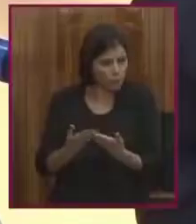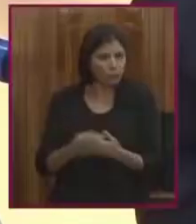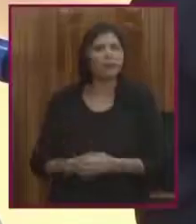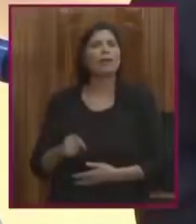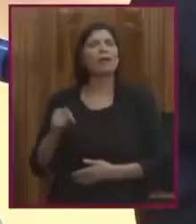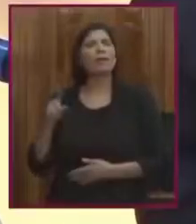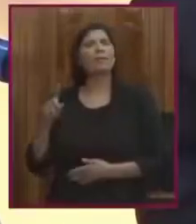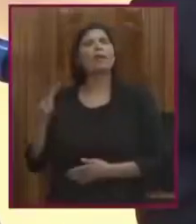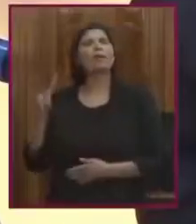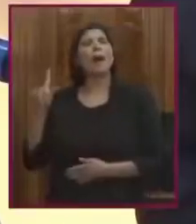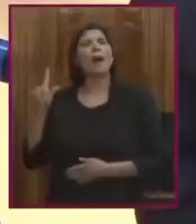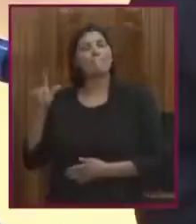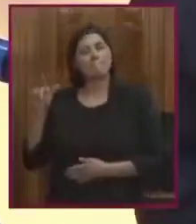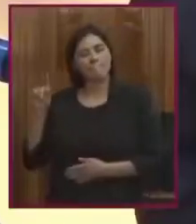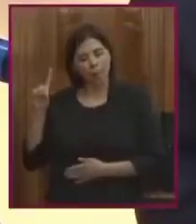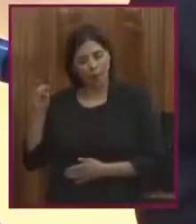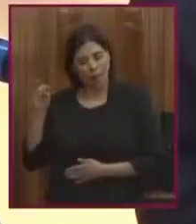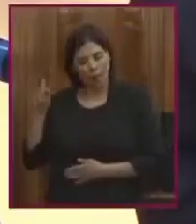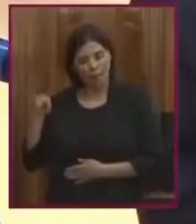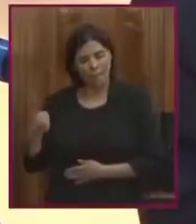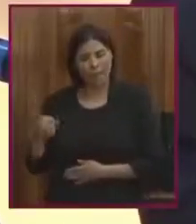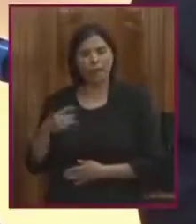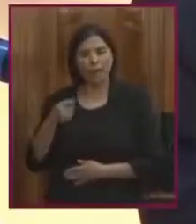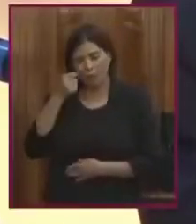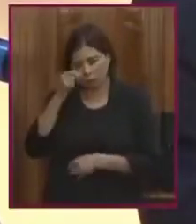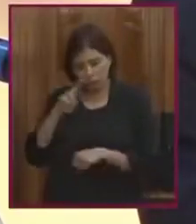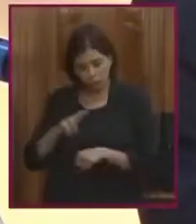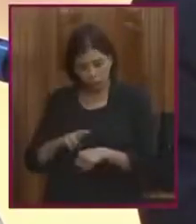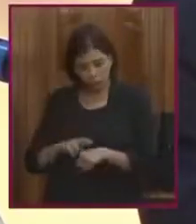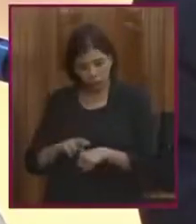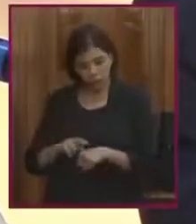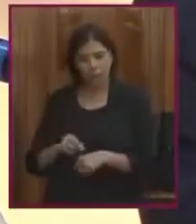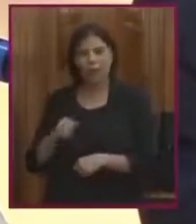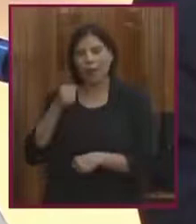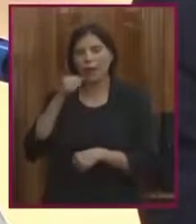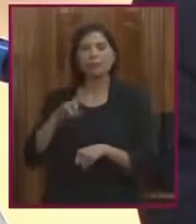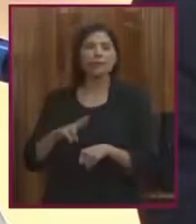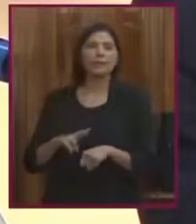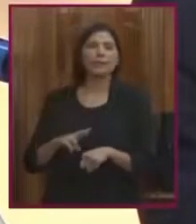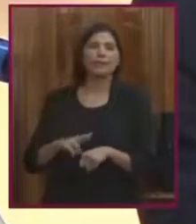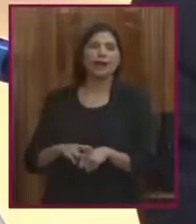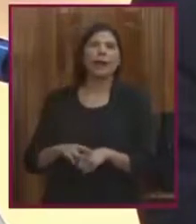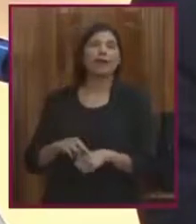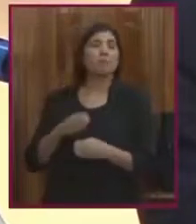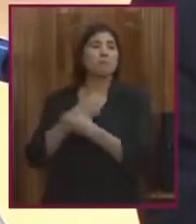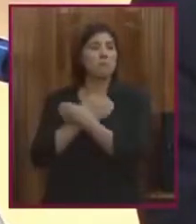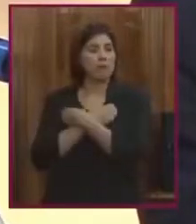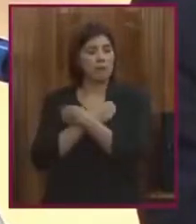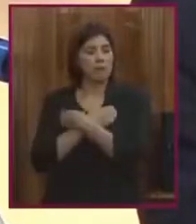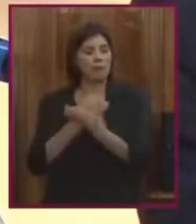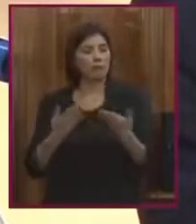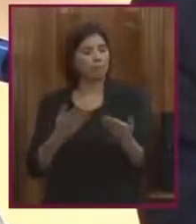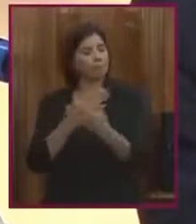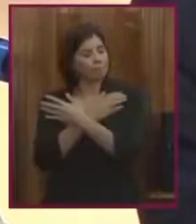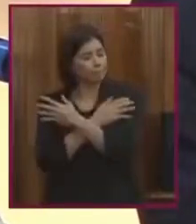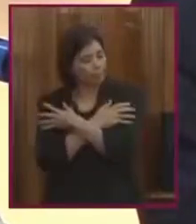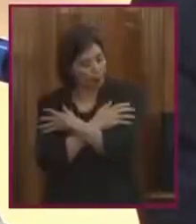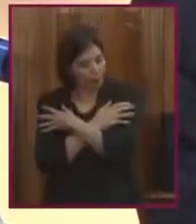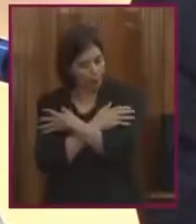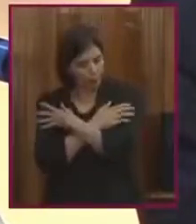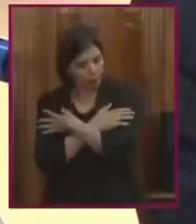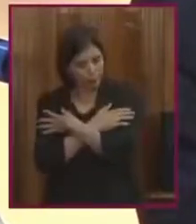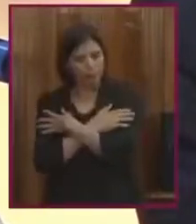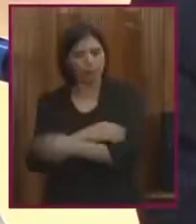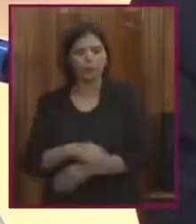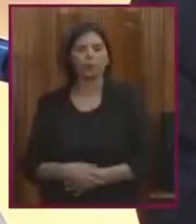Vladimir Valdés, subsecretario de Educación, le damos un abrazo a él y